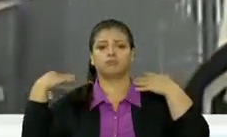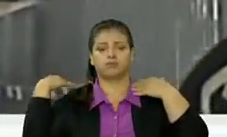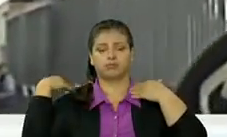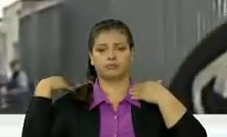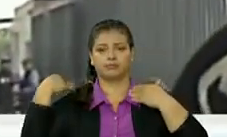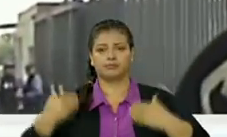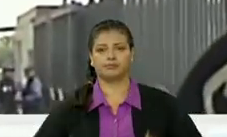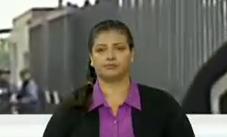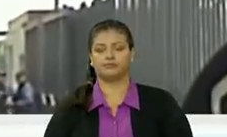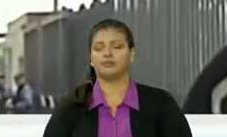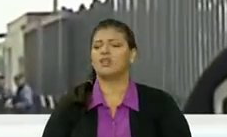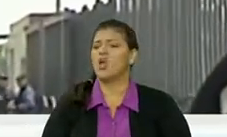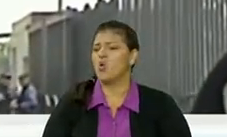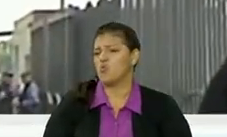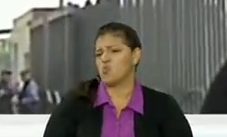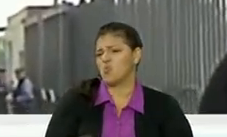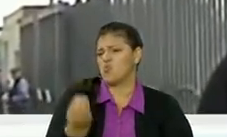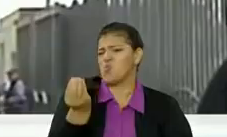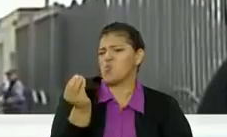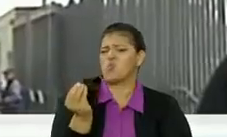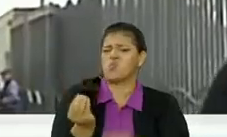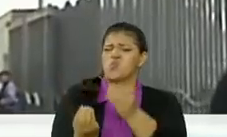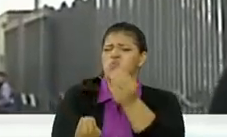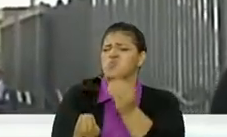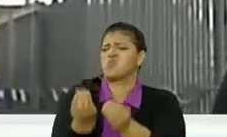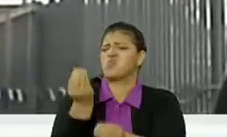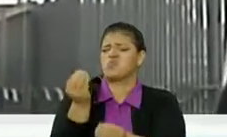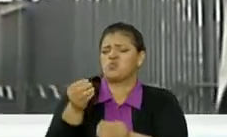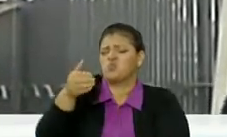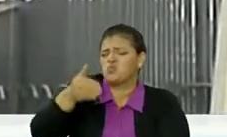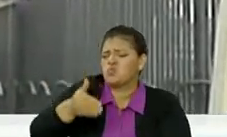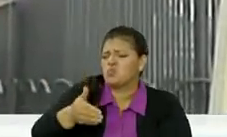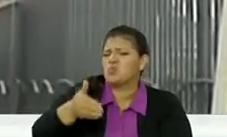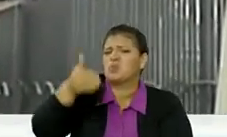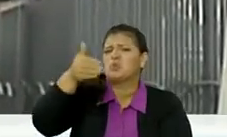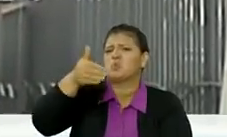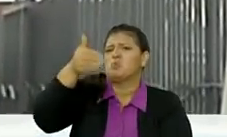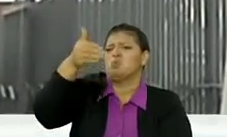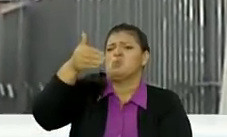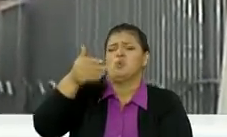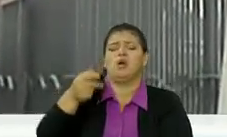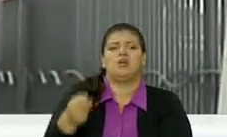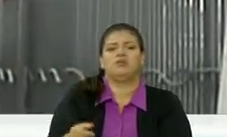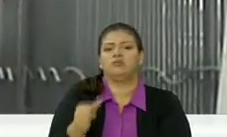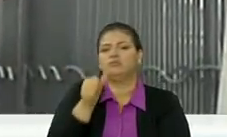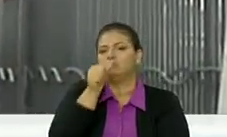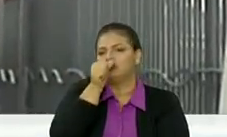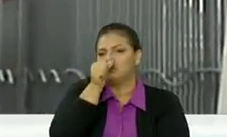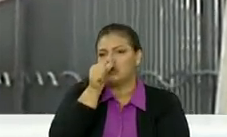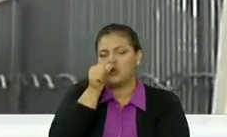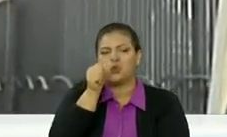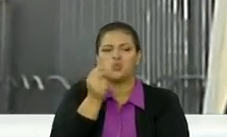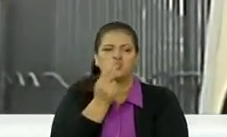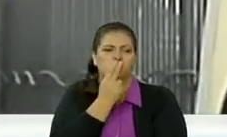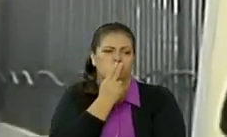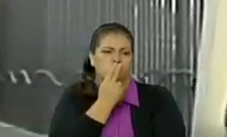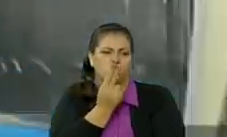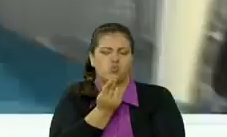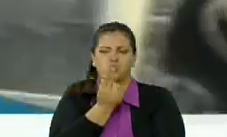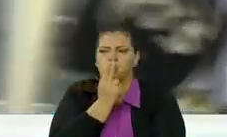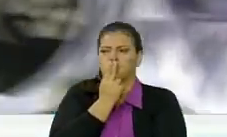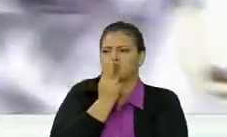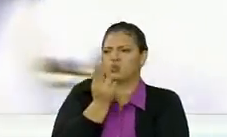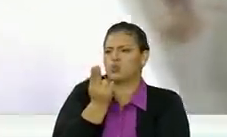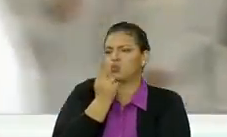ya los adolescentes están empezando a fumar más tempranamente. Entonces, cuando vienen a nuestras áreas,